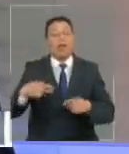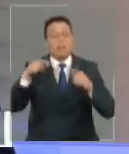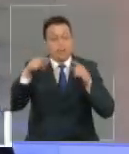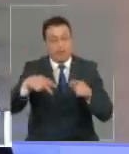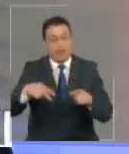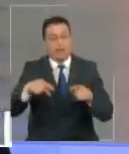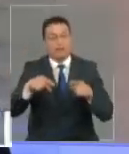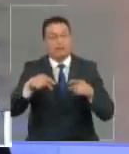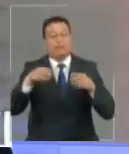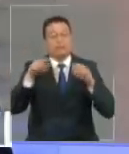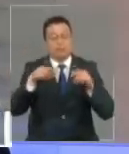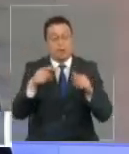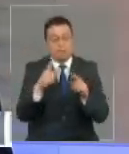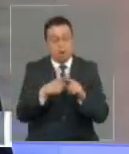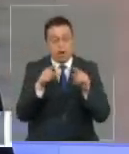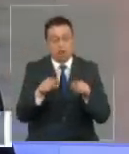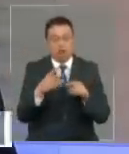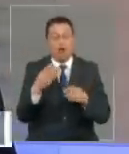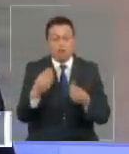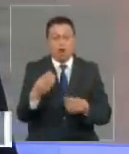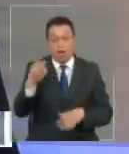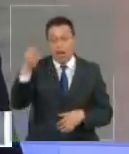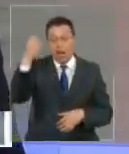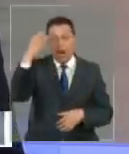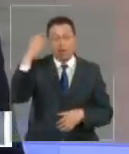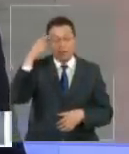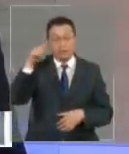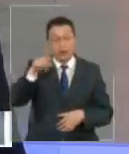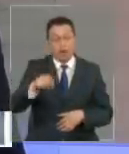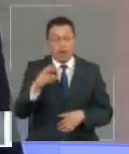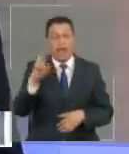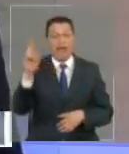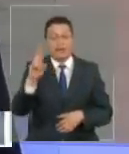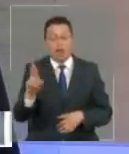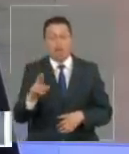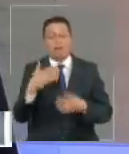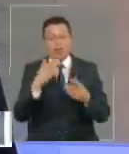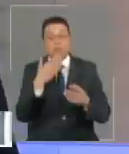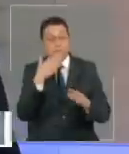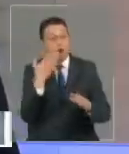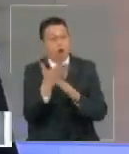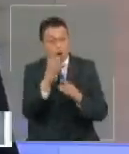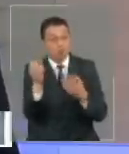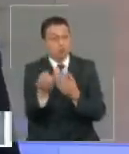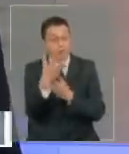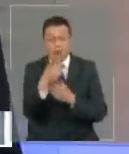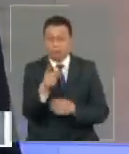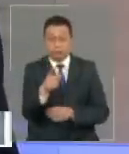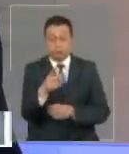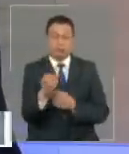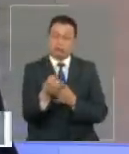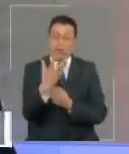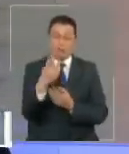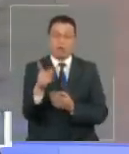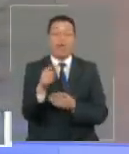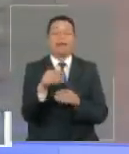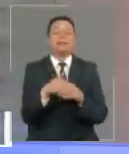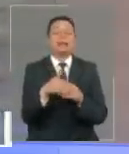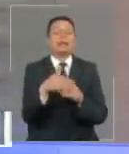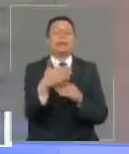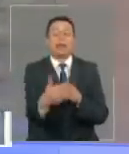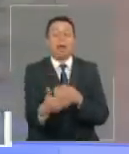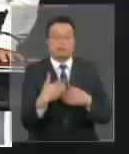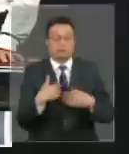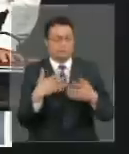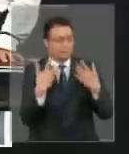Por lo tanto, es bueno que hayan aprendido lo que está haciendo Recoleta hoy día y que hoy día lo propongan como una novedad. Pero la verdad que es llegar tarde con